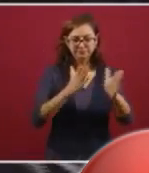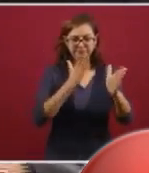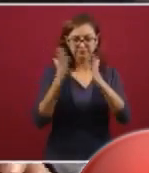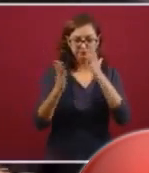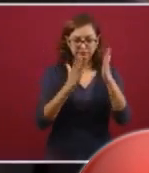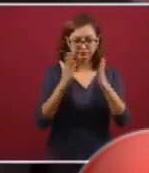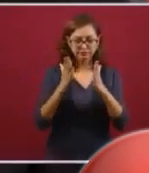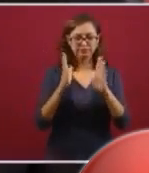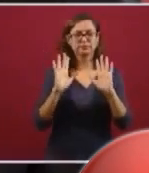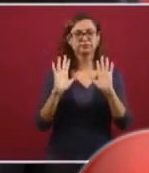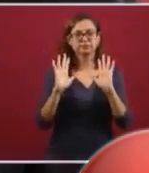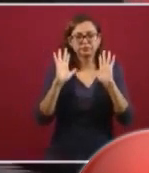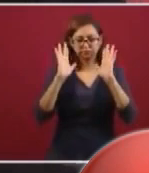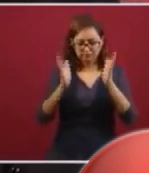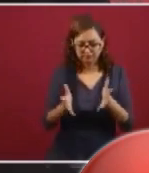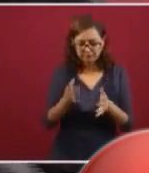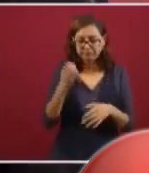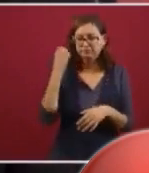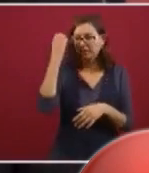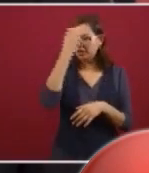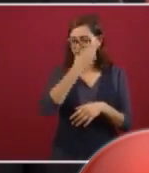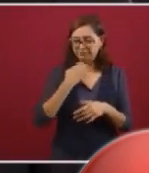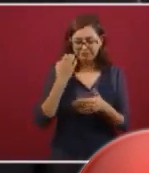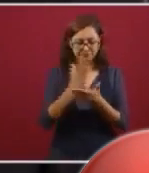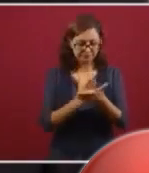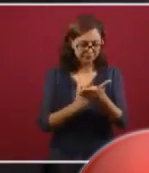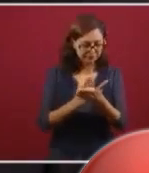pasa su examen, ingresa,